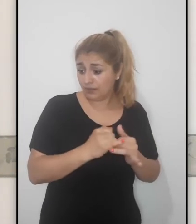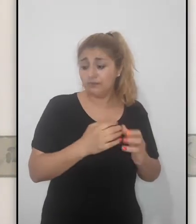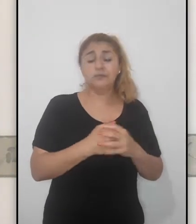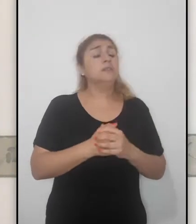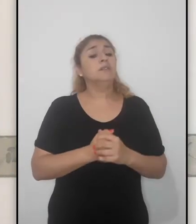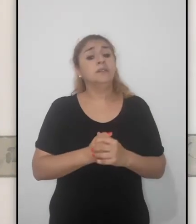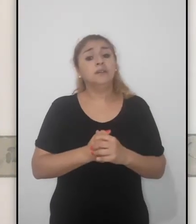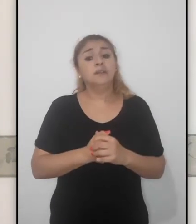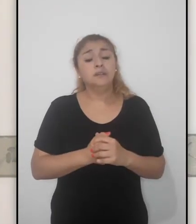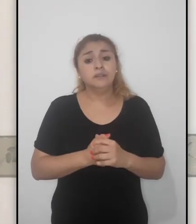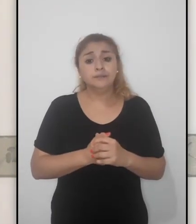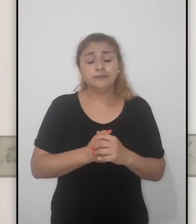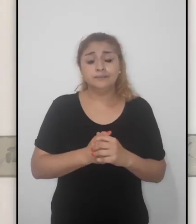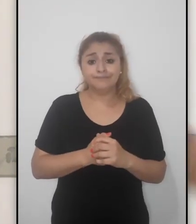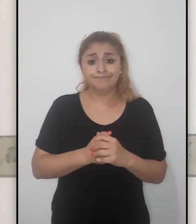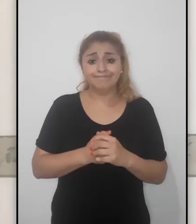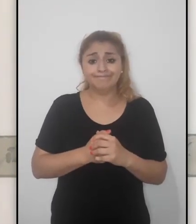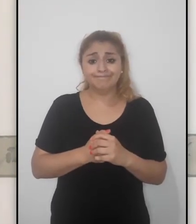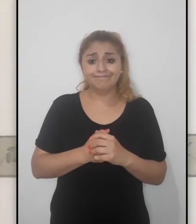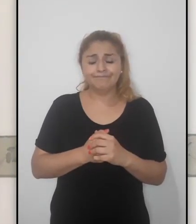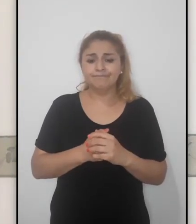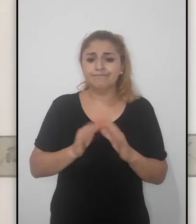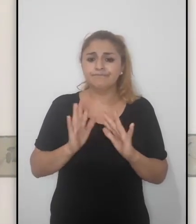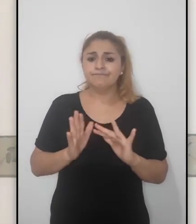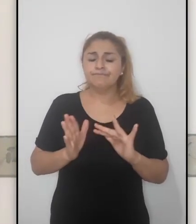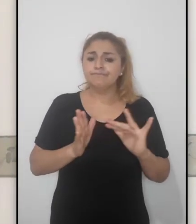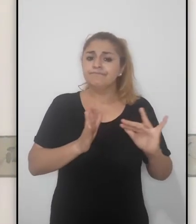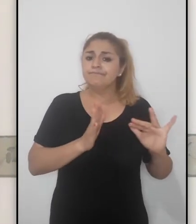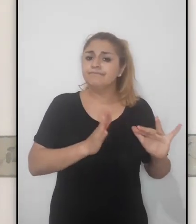cerrar errar ese run errando